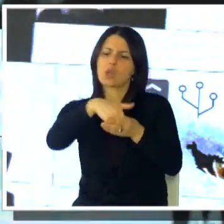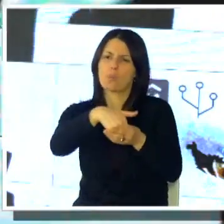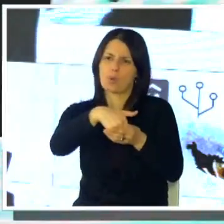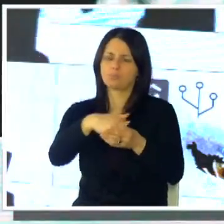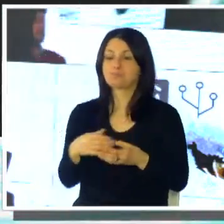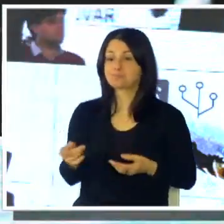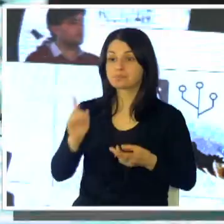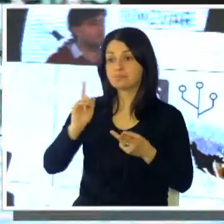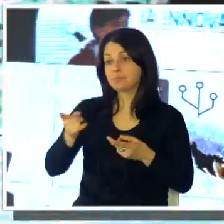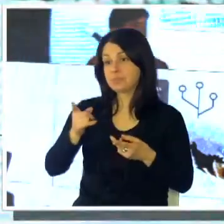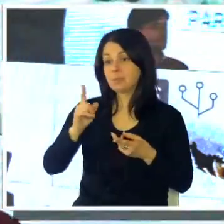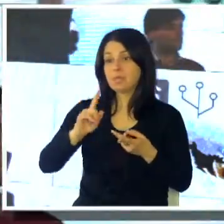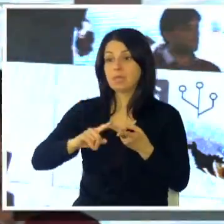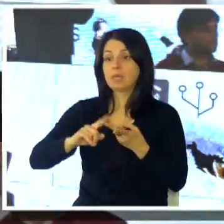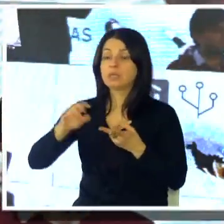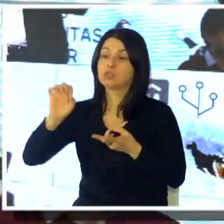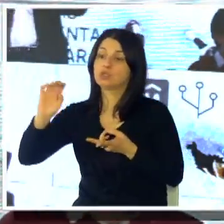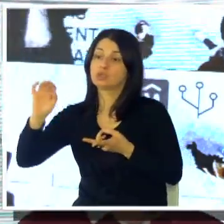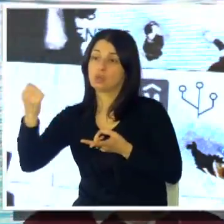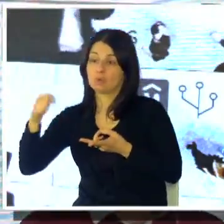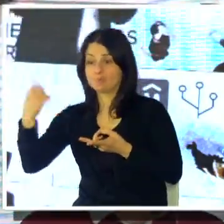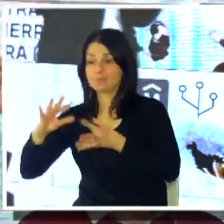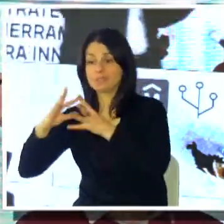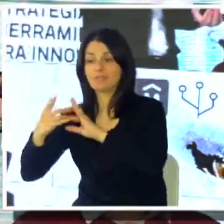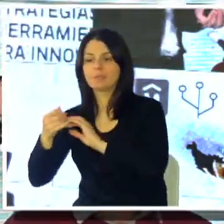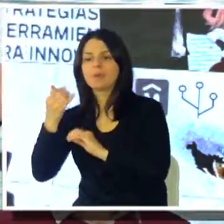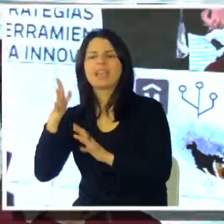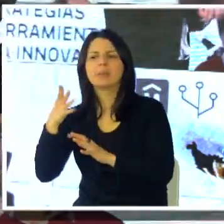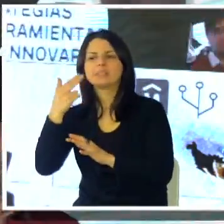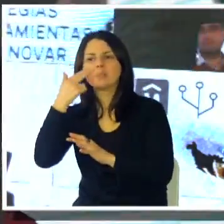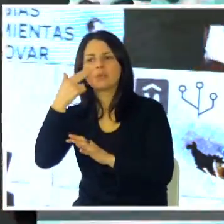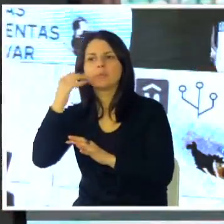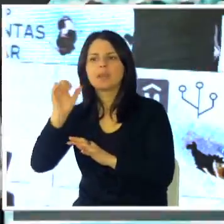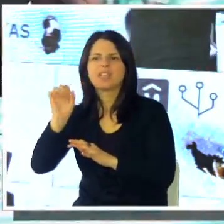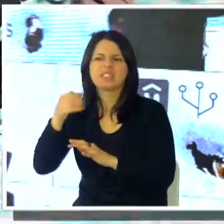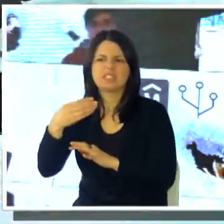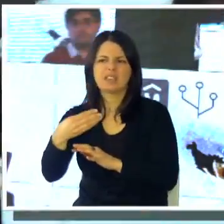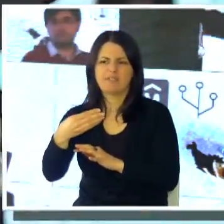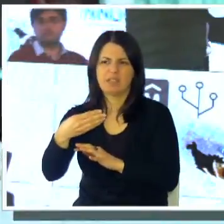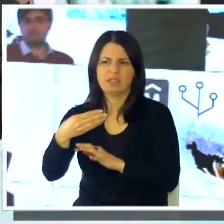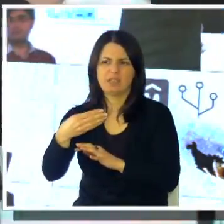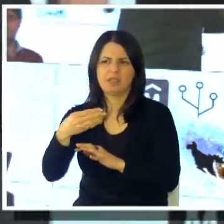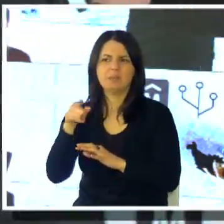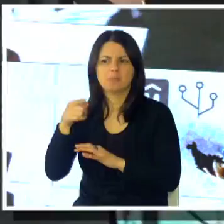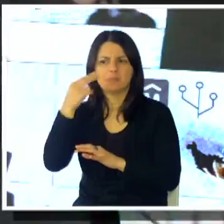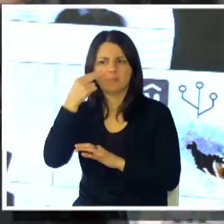También, si estamos en una arquitectura SOA, ¿qué pasa si falla el ICB? ¿No estoy generando ahí un nuevo cuello de botella?